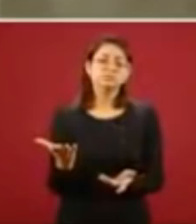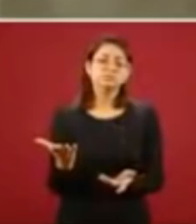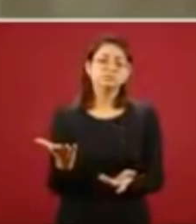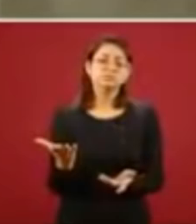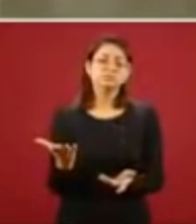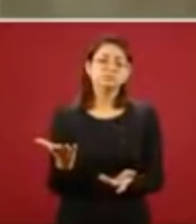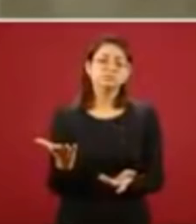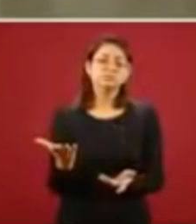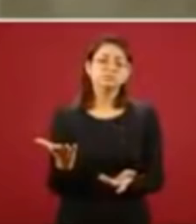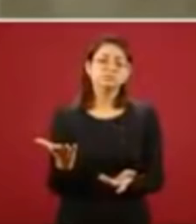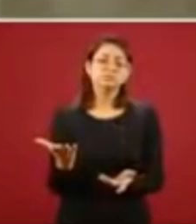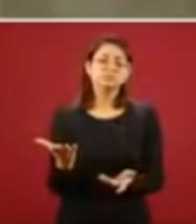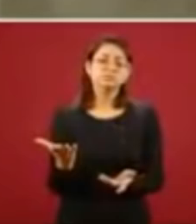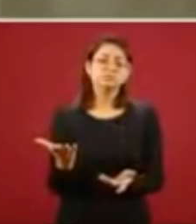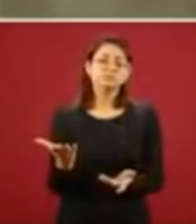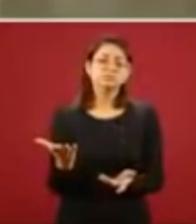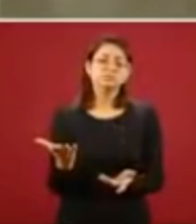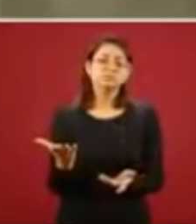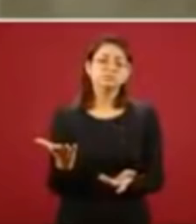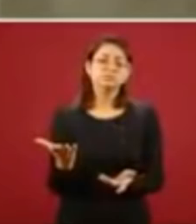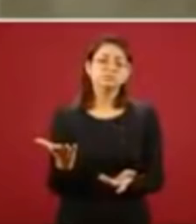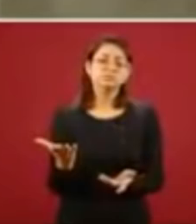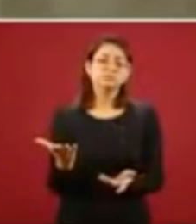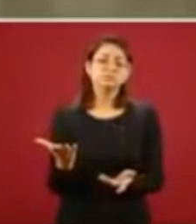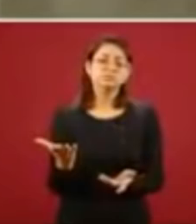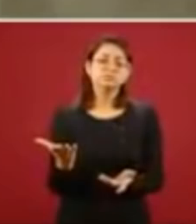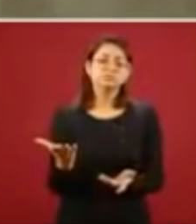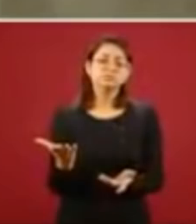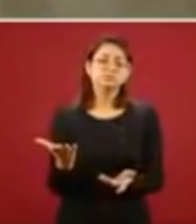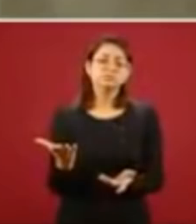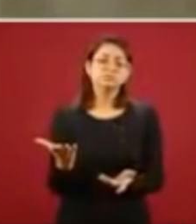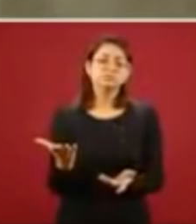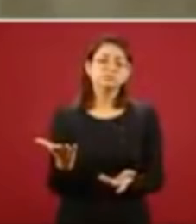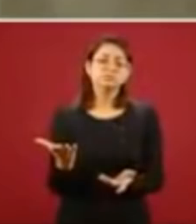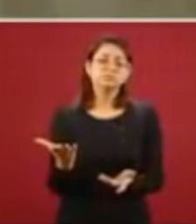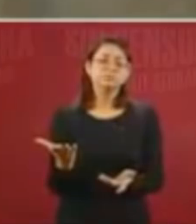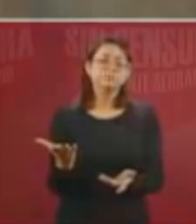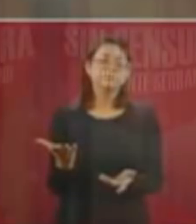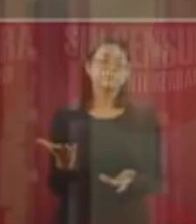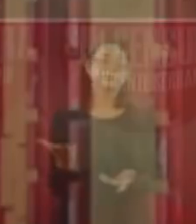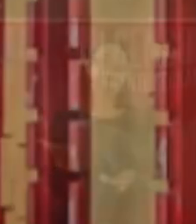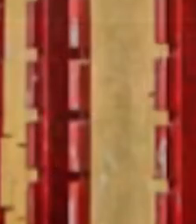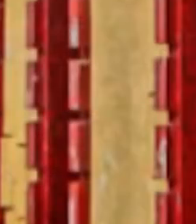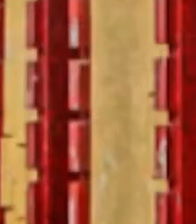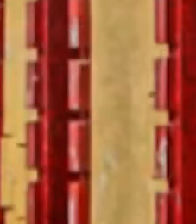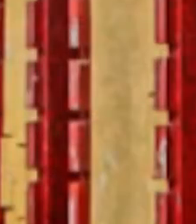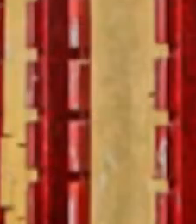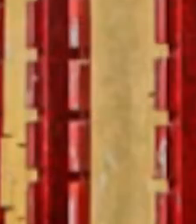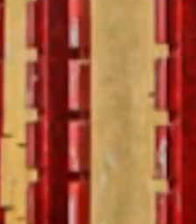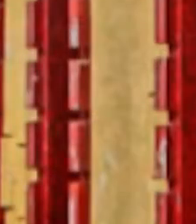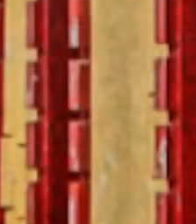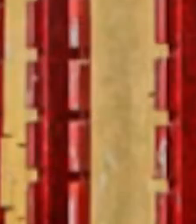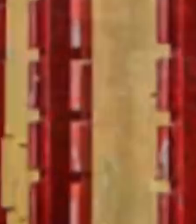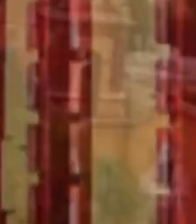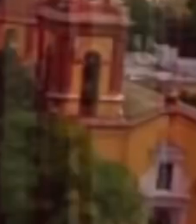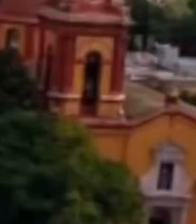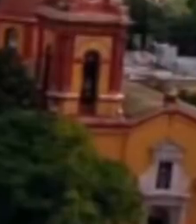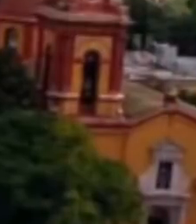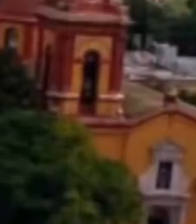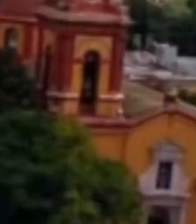se tiene que subsidiar la producción, pero que ya se están entregando los